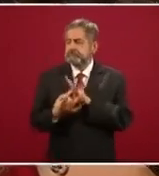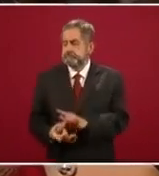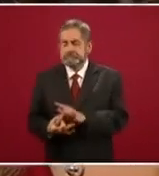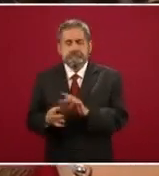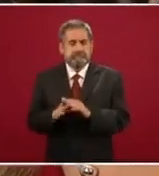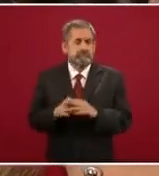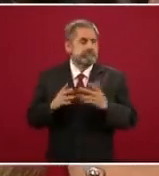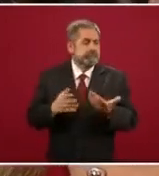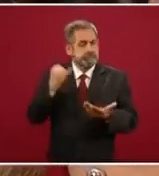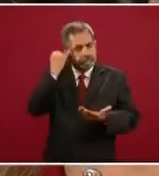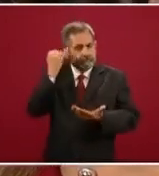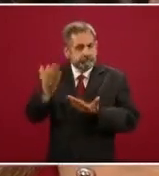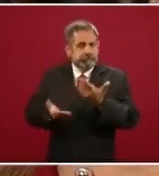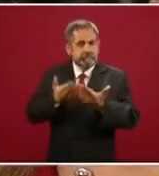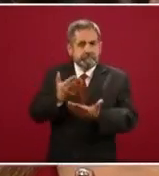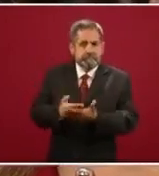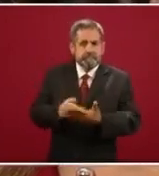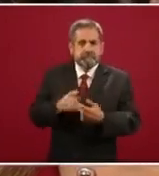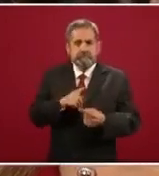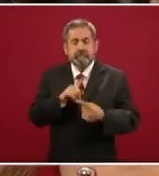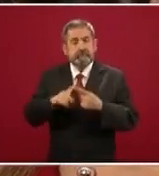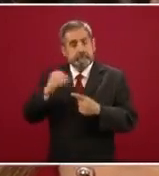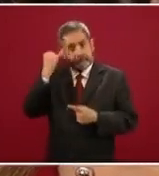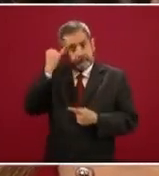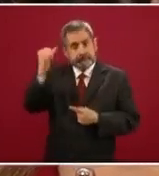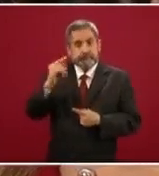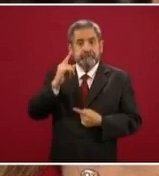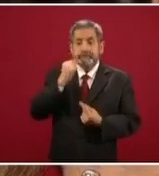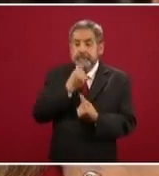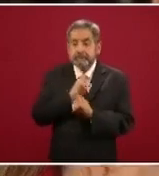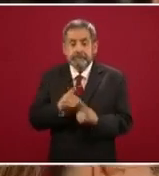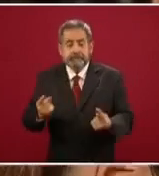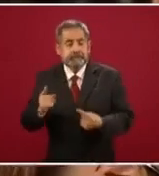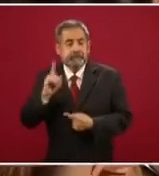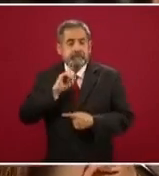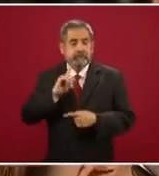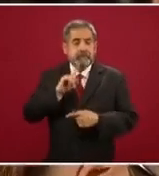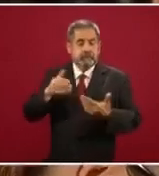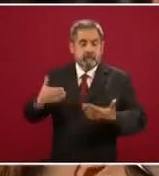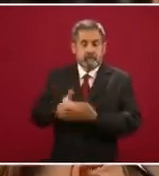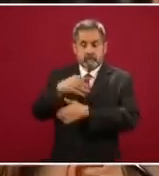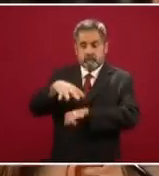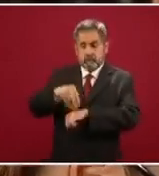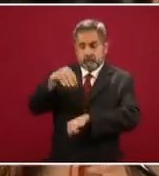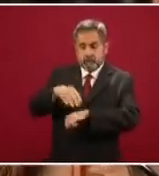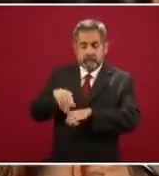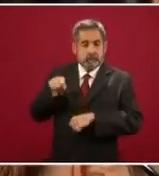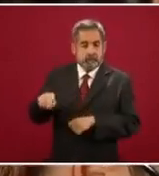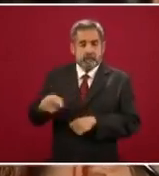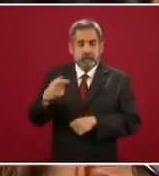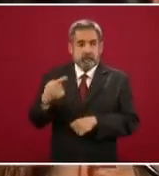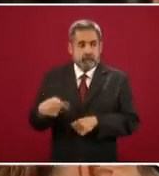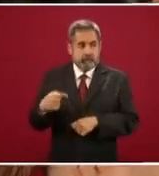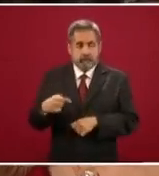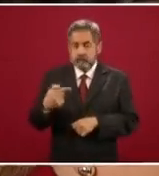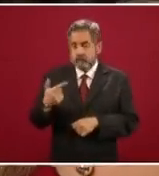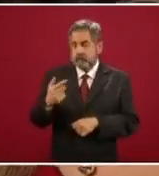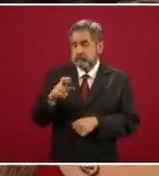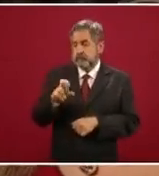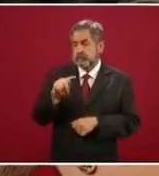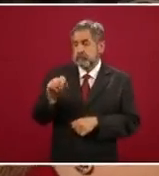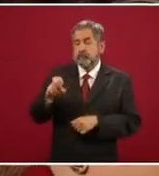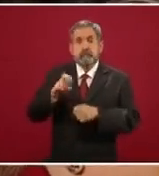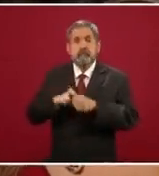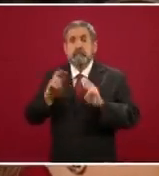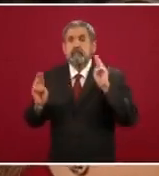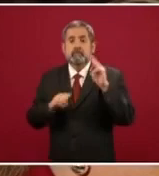con los planteamientos de una niña sueca a la cabeza, que es Greta Thunberg. Están haciendo movilizaciones en todas las escuelas